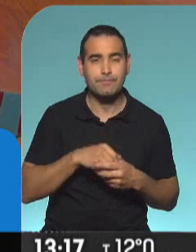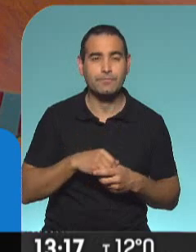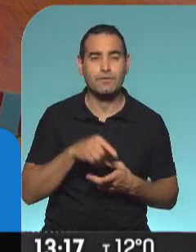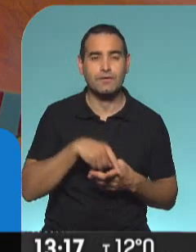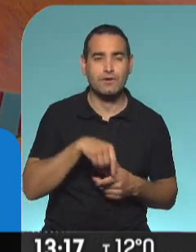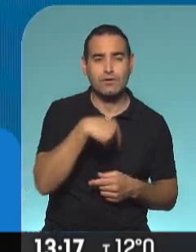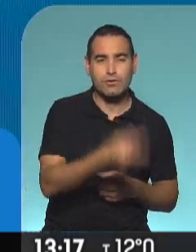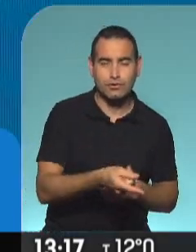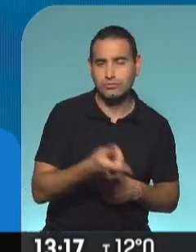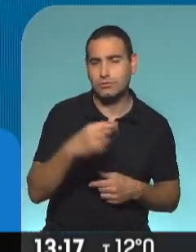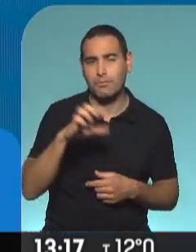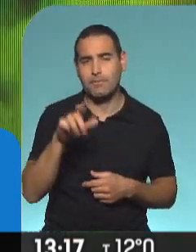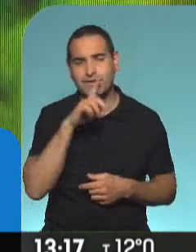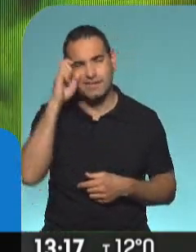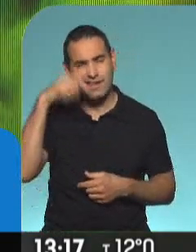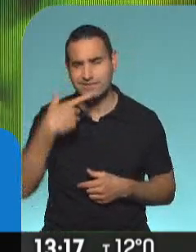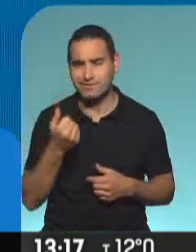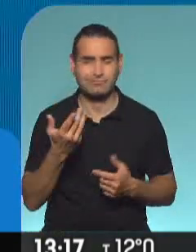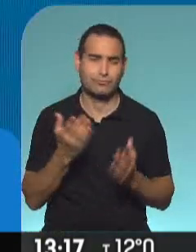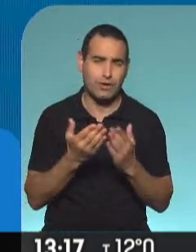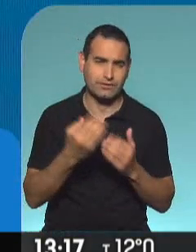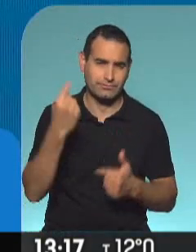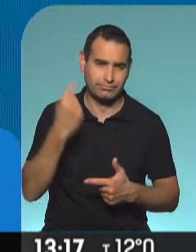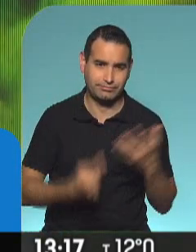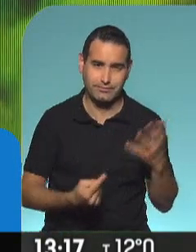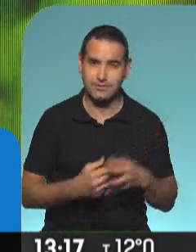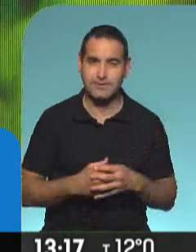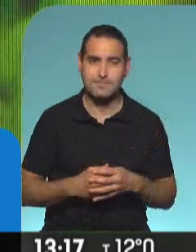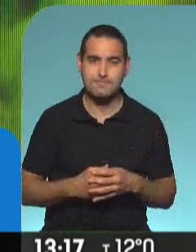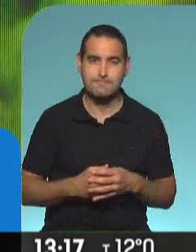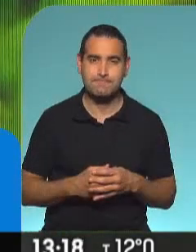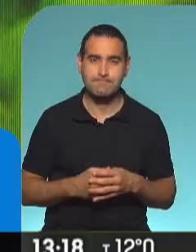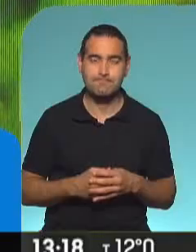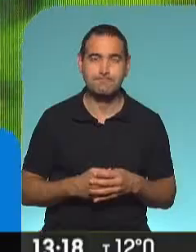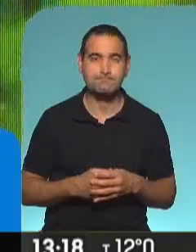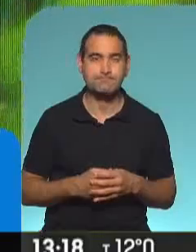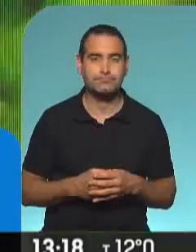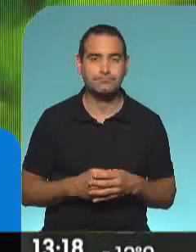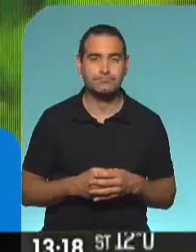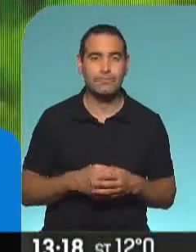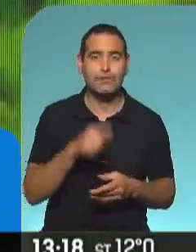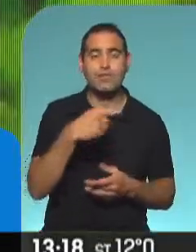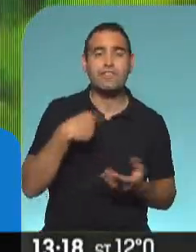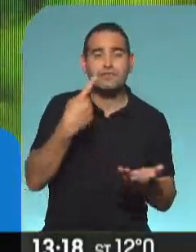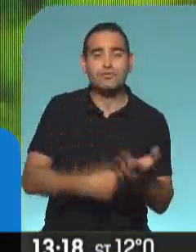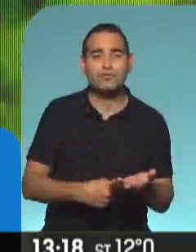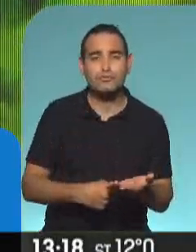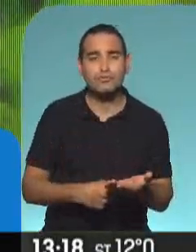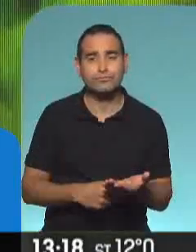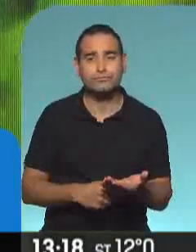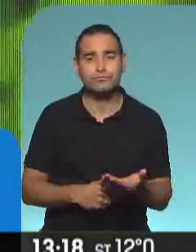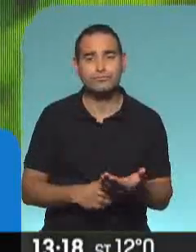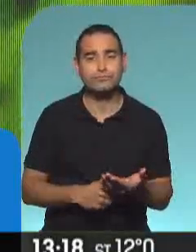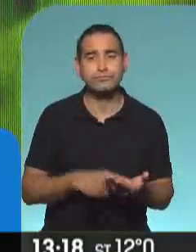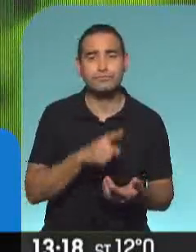Belgrano, pegadito a Platense, Estudiante de Buenos Aires. Muy bien. Pero, claro, no tiene ningún tipo de sentido. Pero entonces, ¿qué tomó determinación o cómo